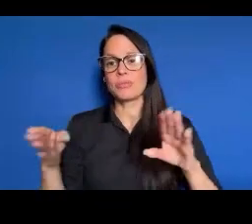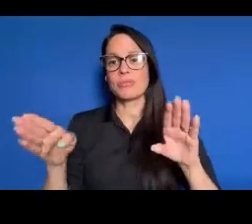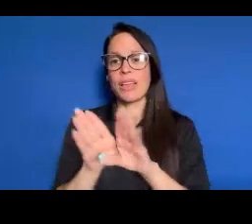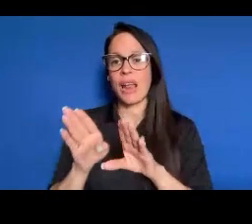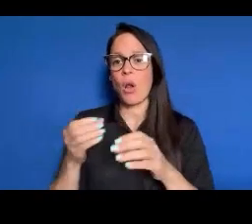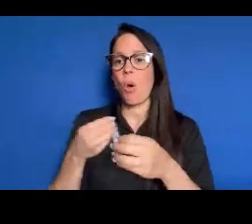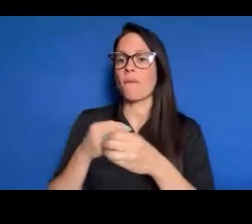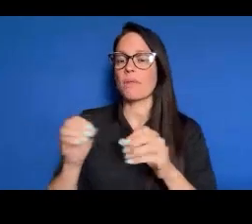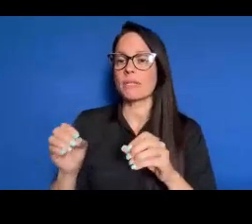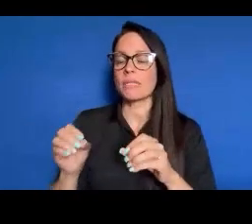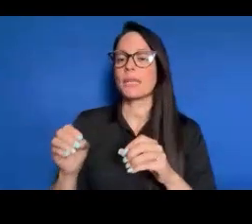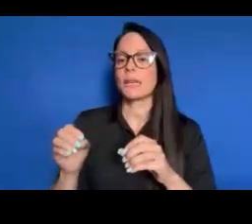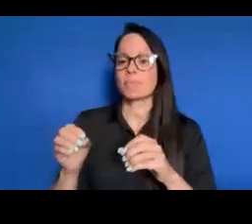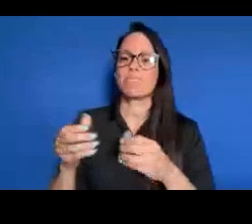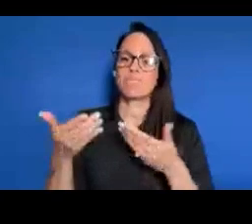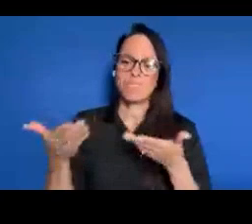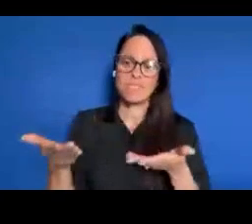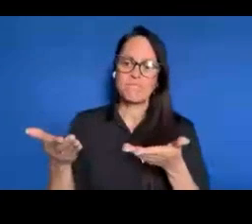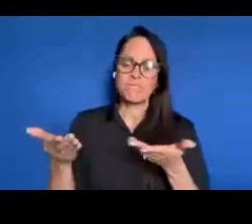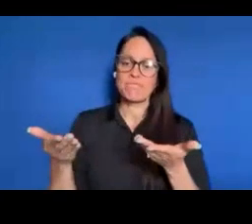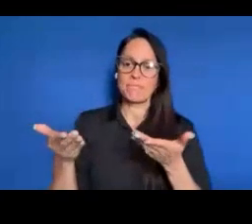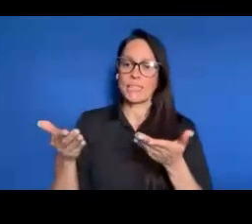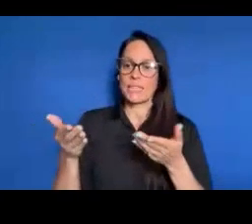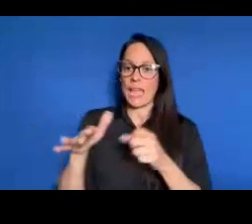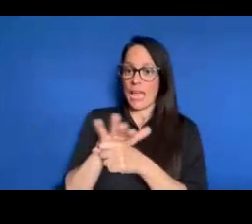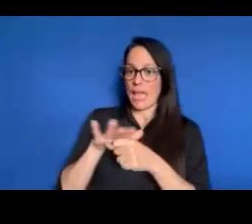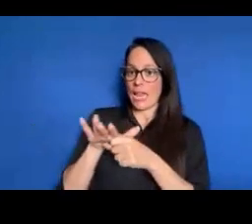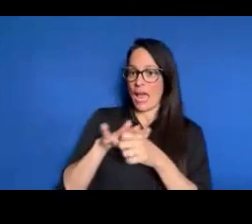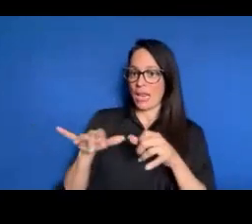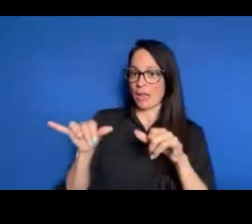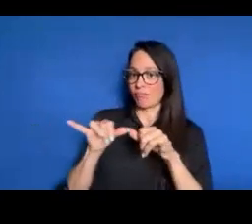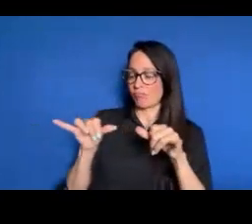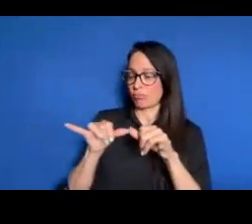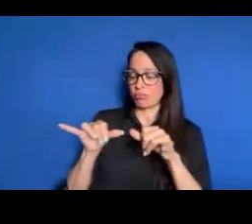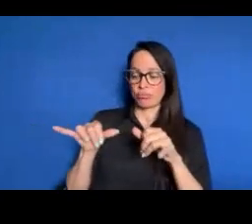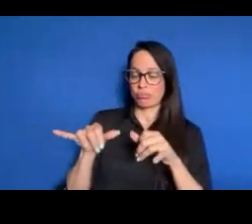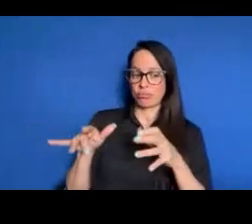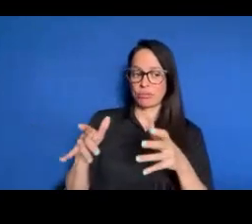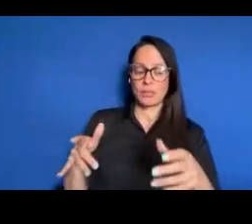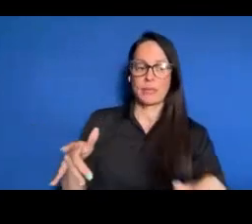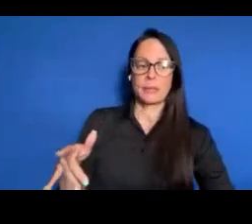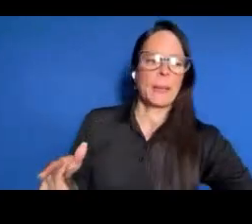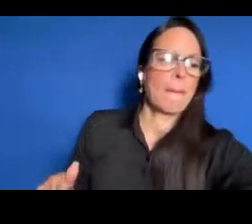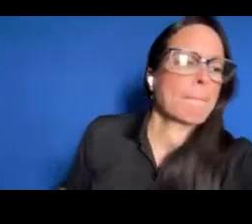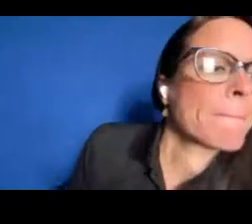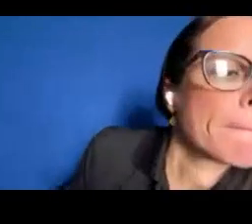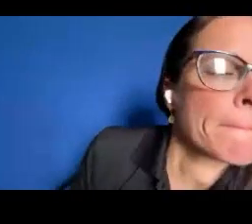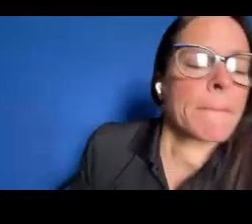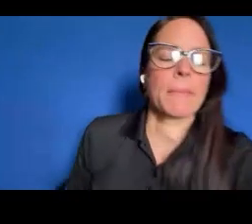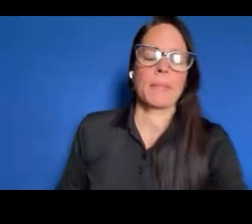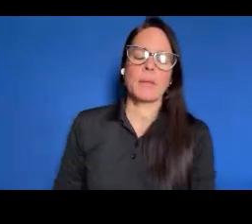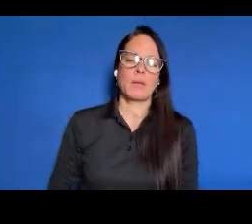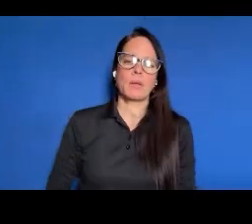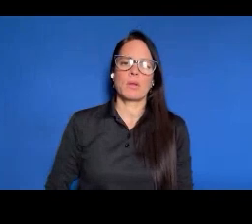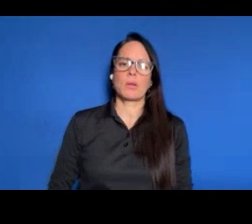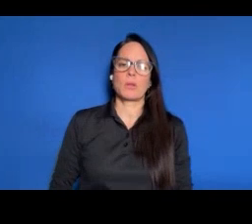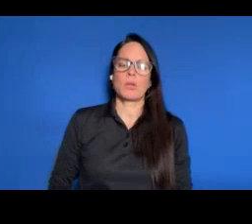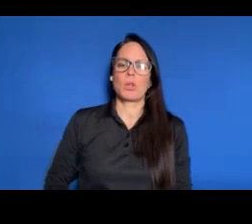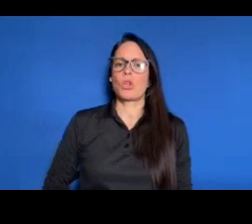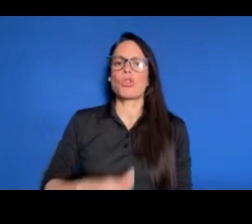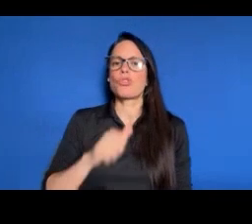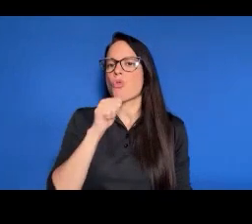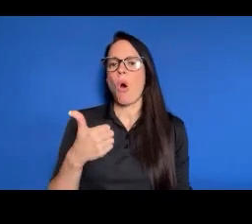o sea, los casos como tal, no había tanto caso y usted sabe que los técnicos de antes